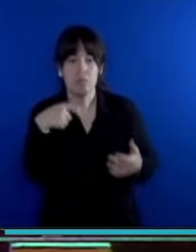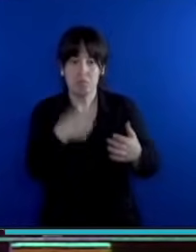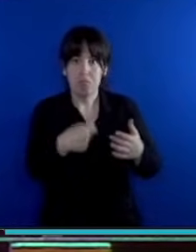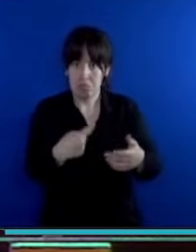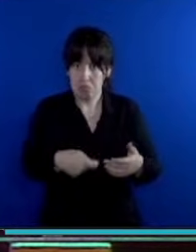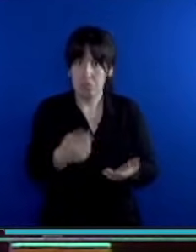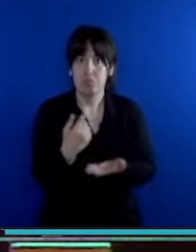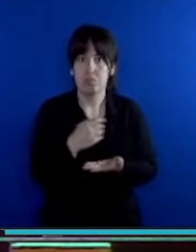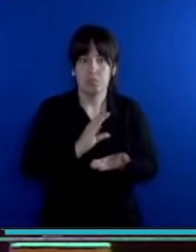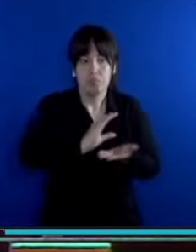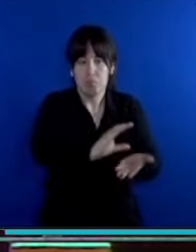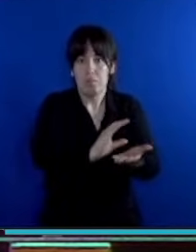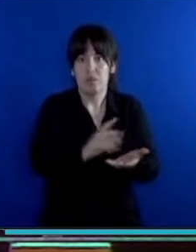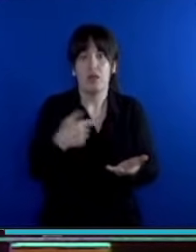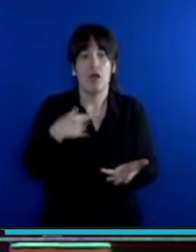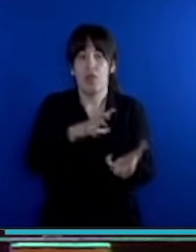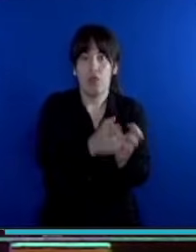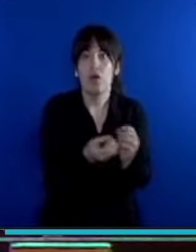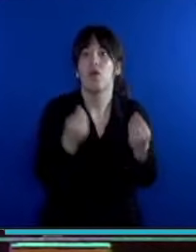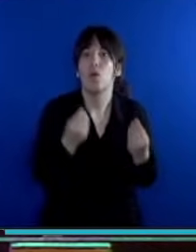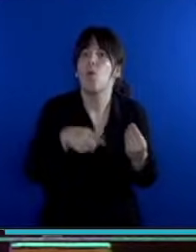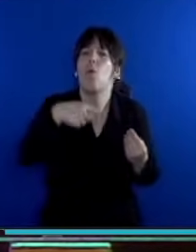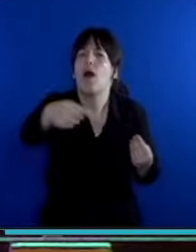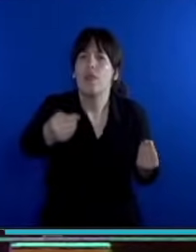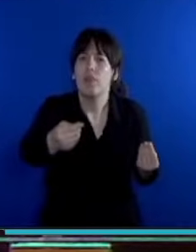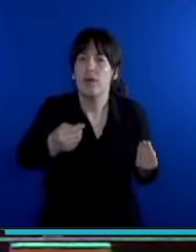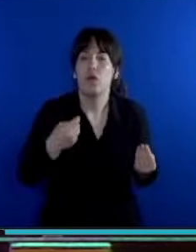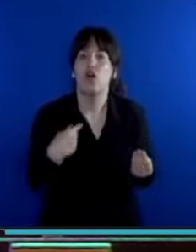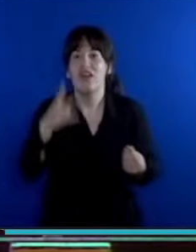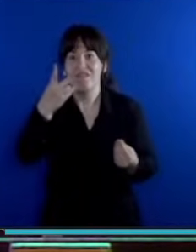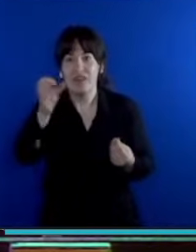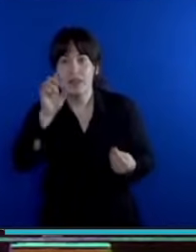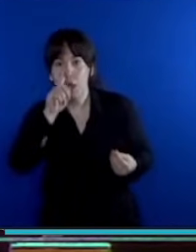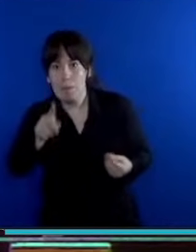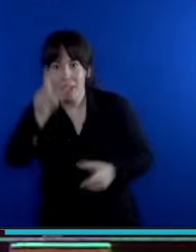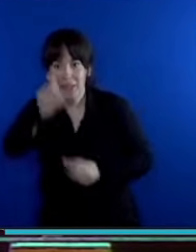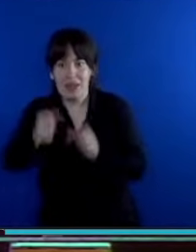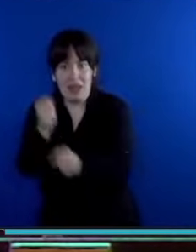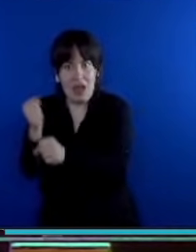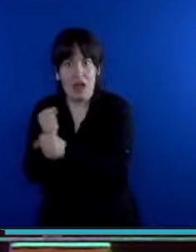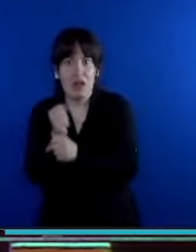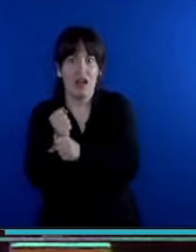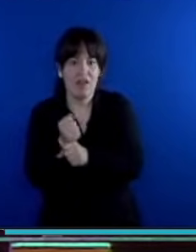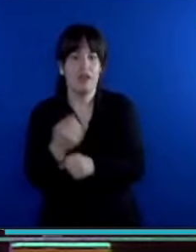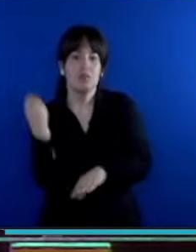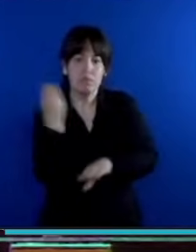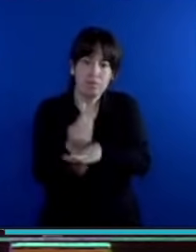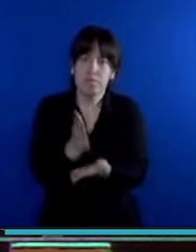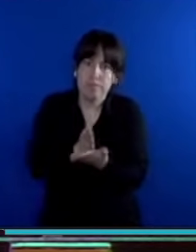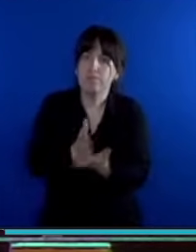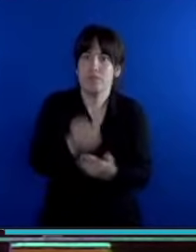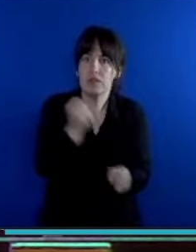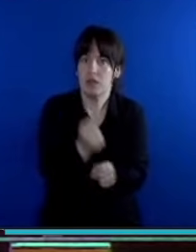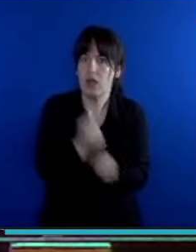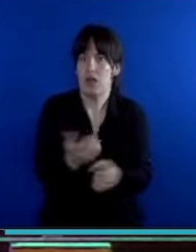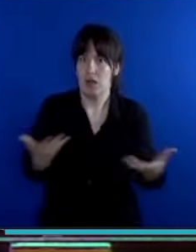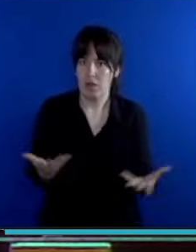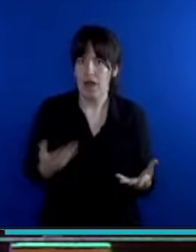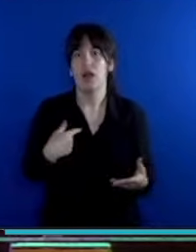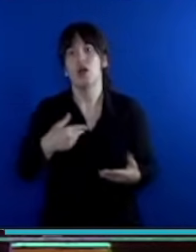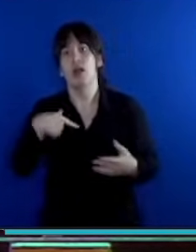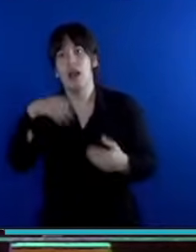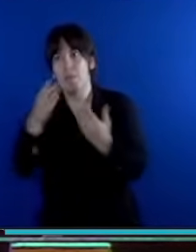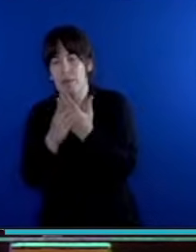ser deficitario cuando se pasen a planta los 20.000 trabajadores que tiene la provincia en el Ministerio de Salud, cuando